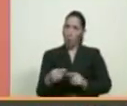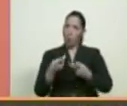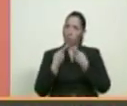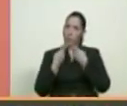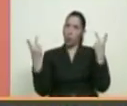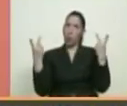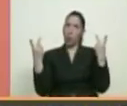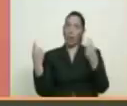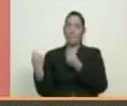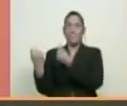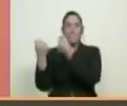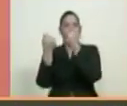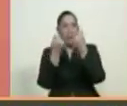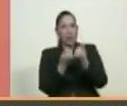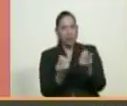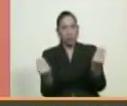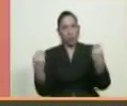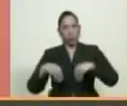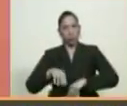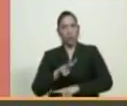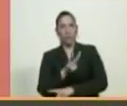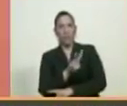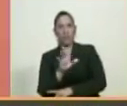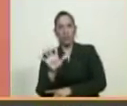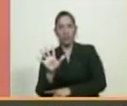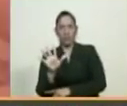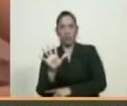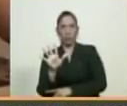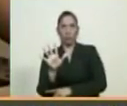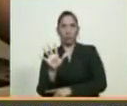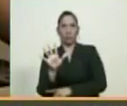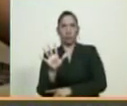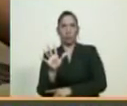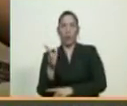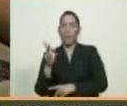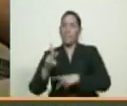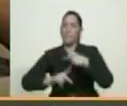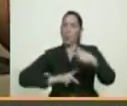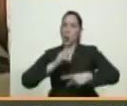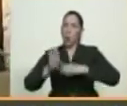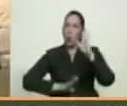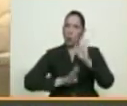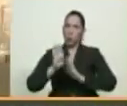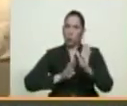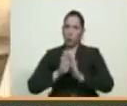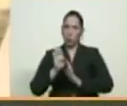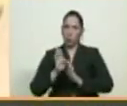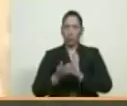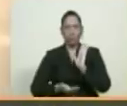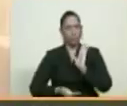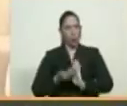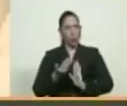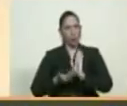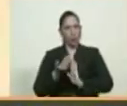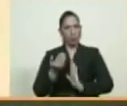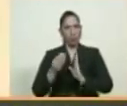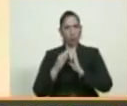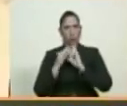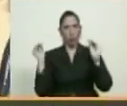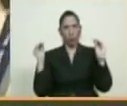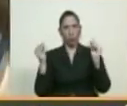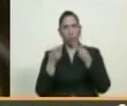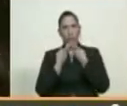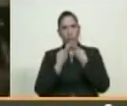de precios en los 25 rubros esenciales para todas y para todos. Vamos a